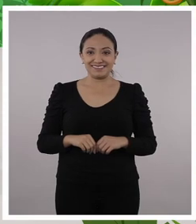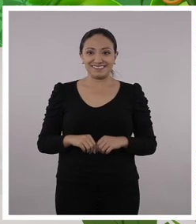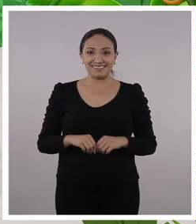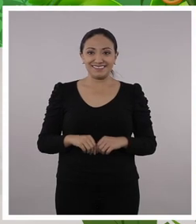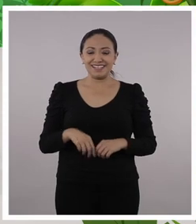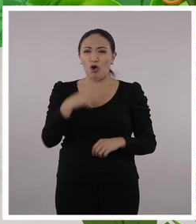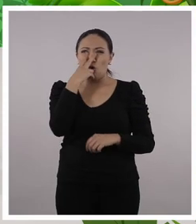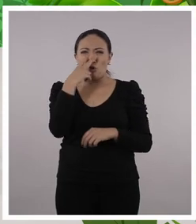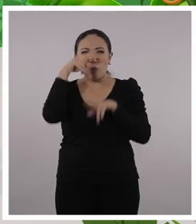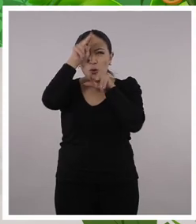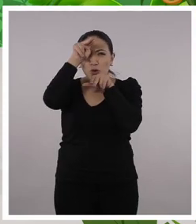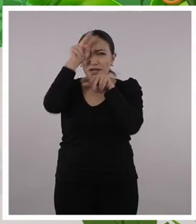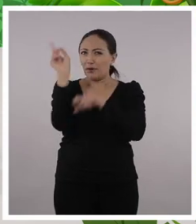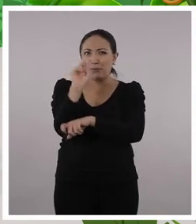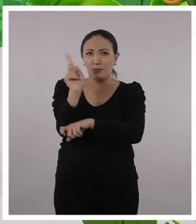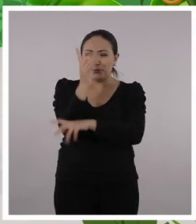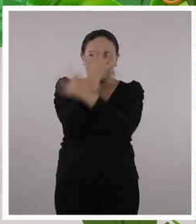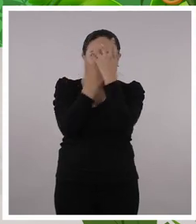conejo.